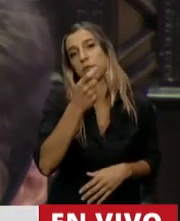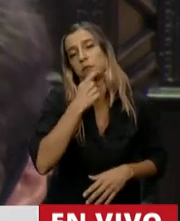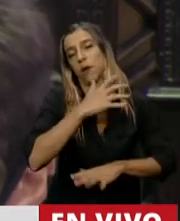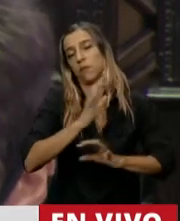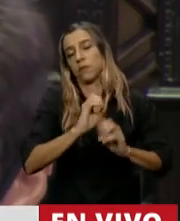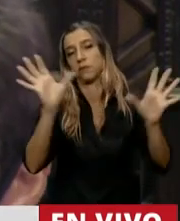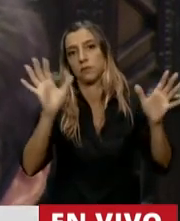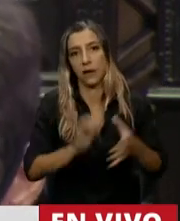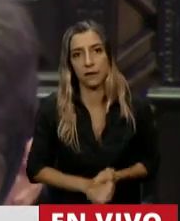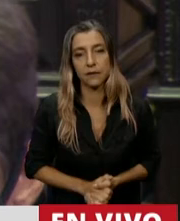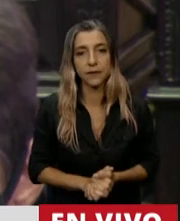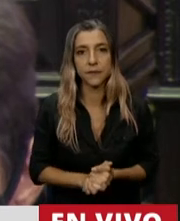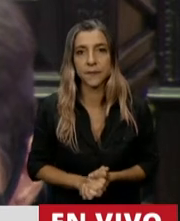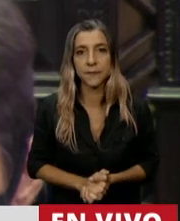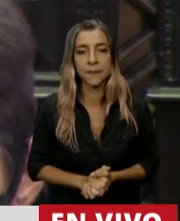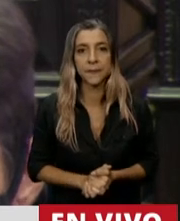sobre el pueblo cubano.